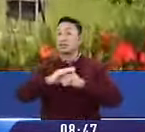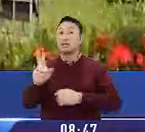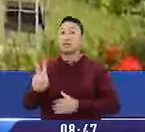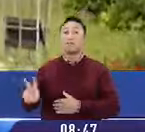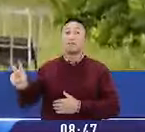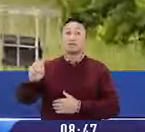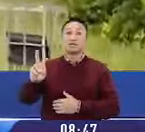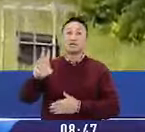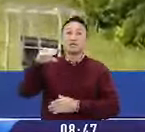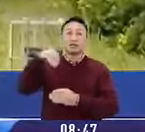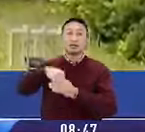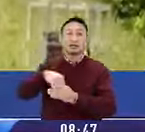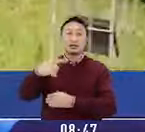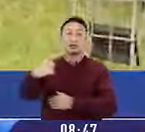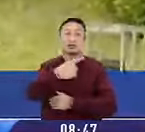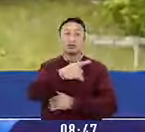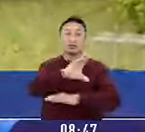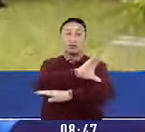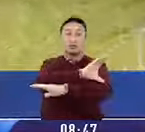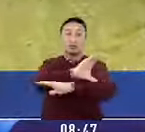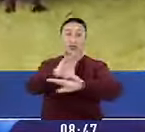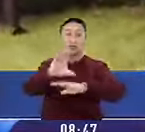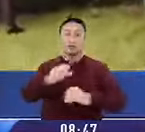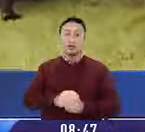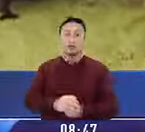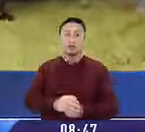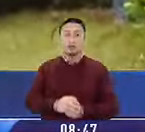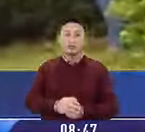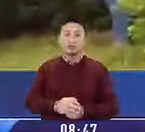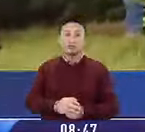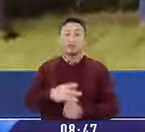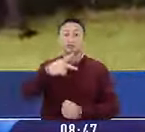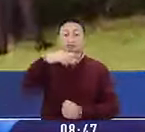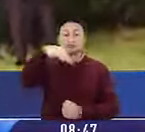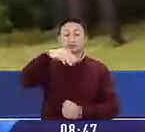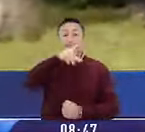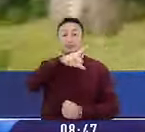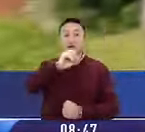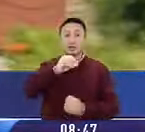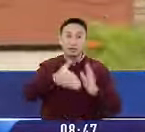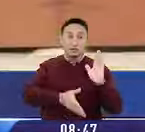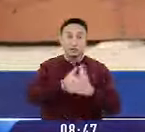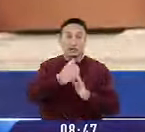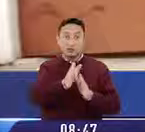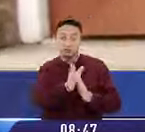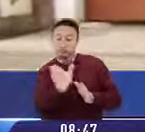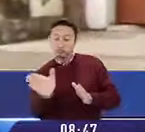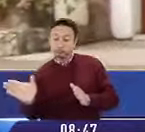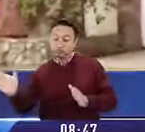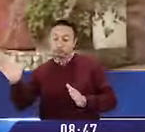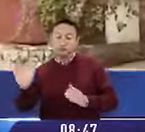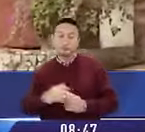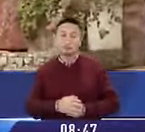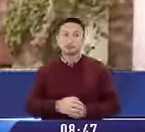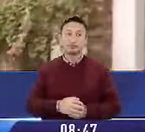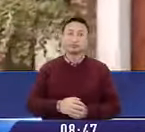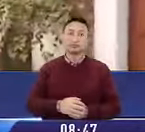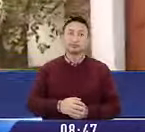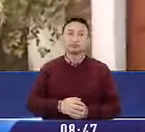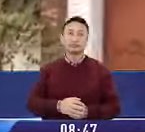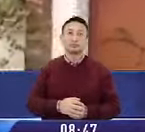viernes dentro de una finca ubicada a un costado del kilómetro 30 de Vía a la Costa, sentido Progreso